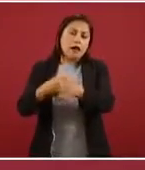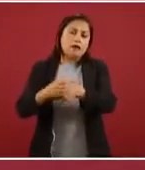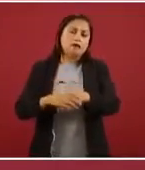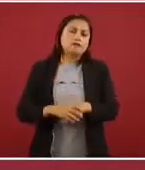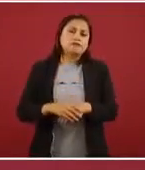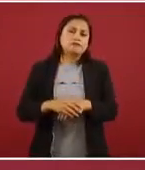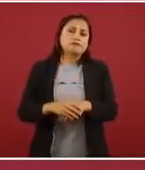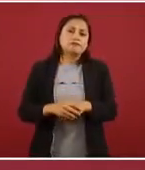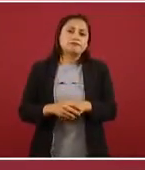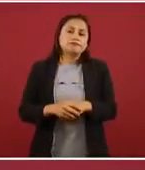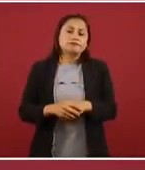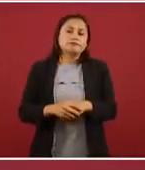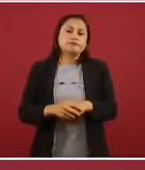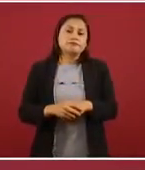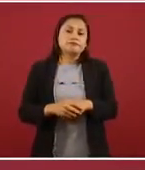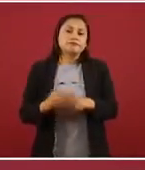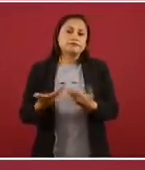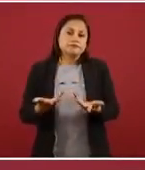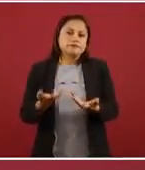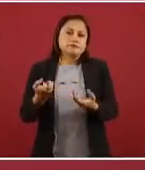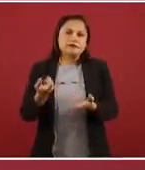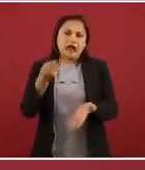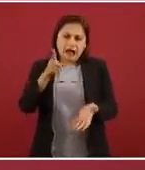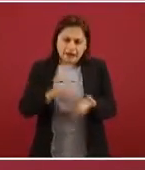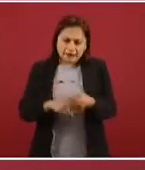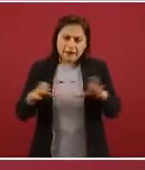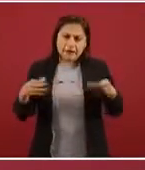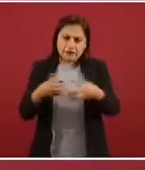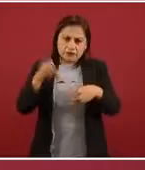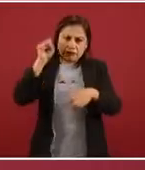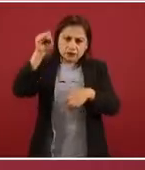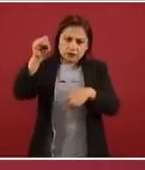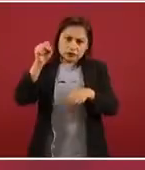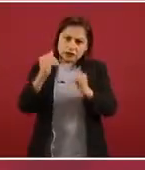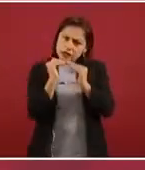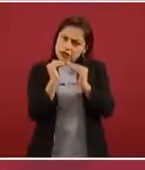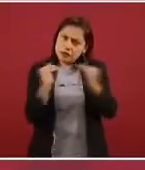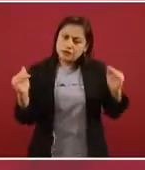que haya democracia y que sean los trabajadores los que decidan.